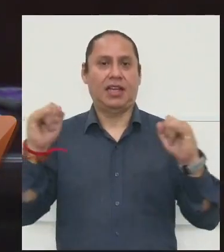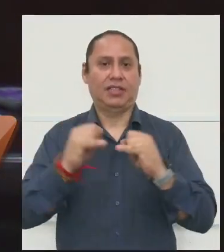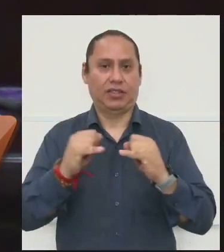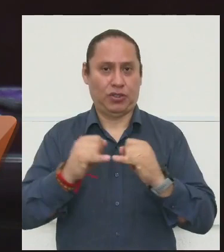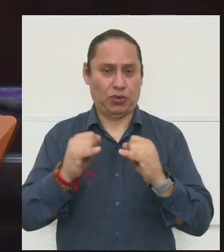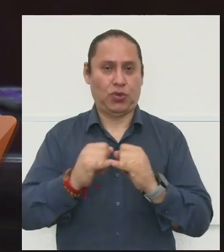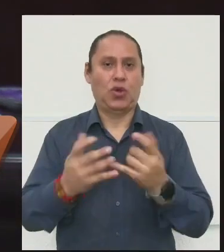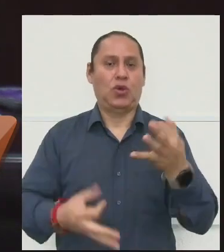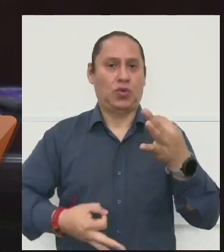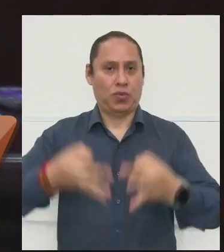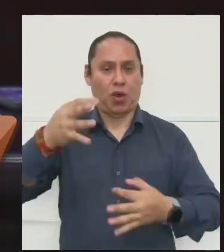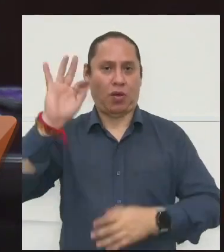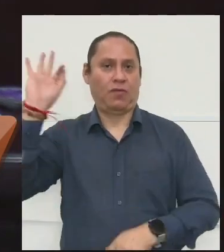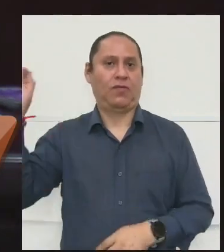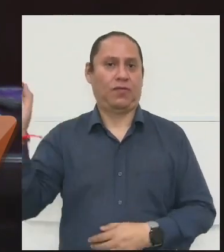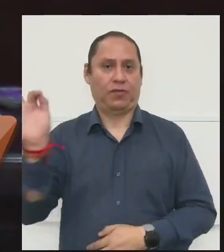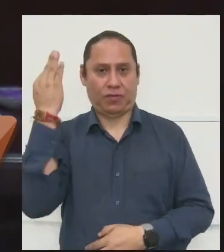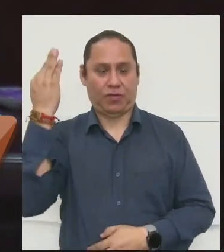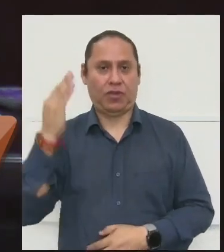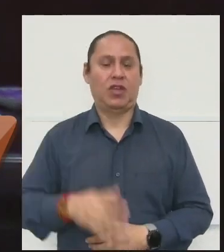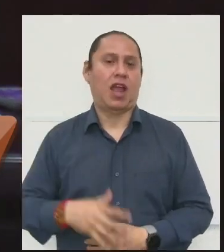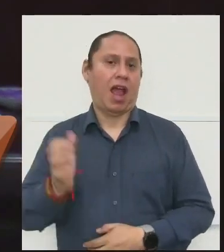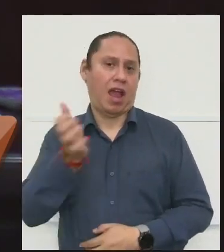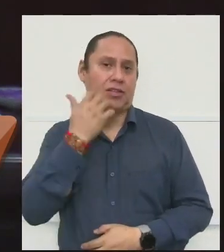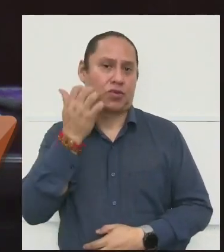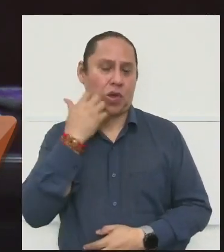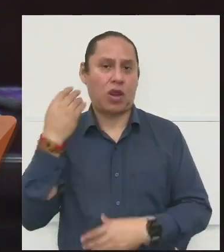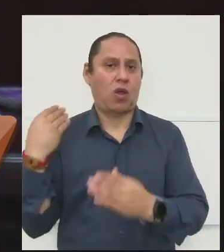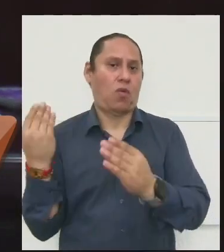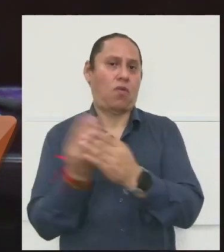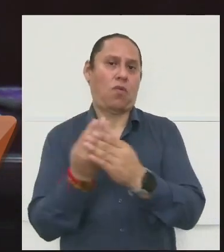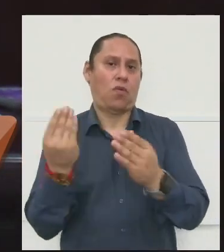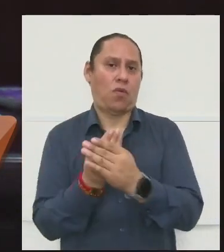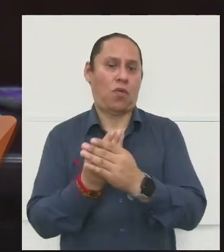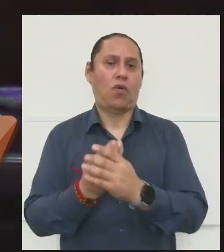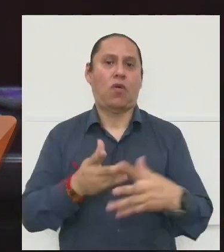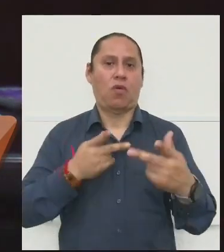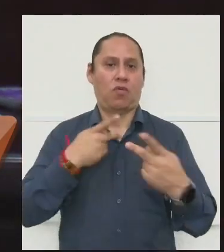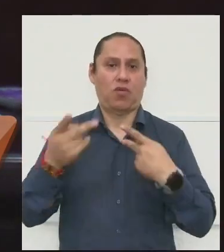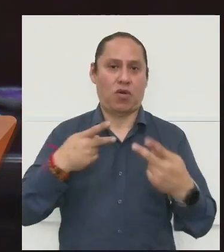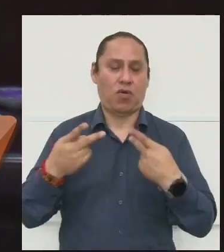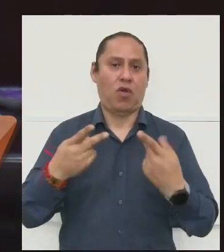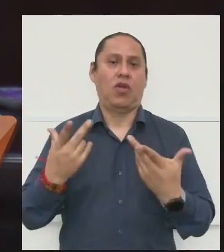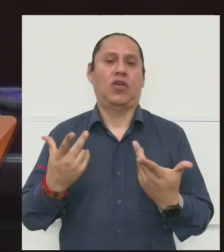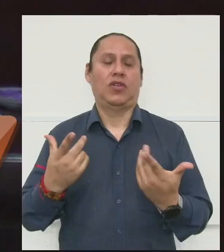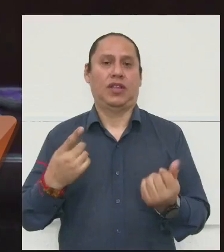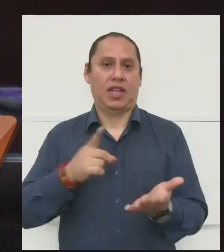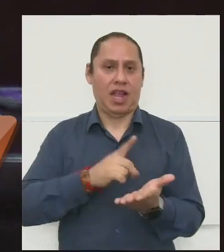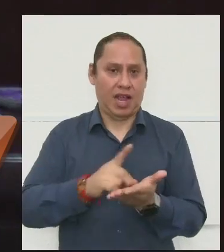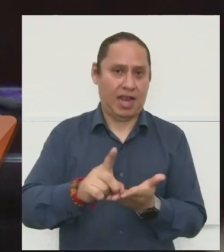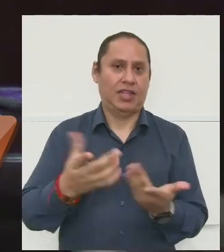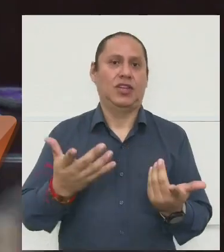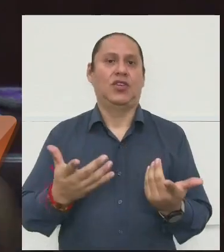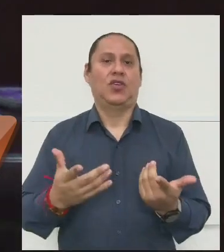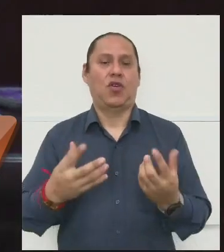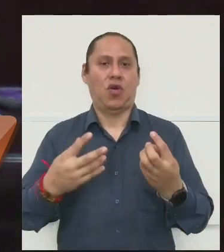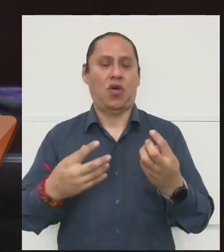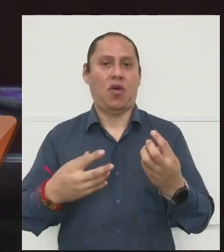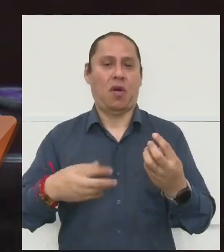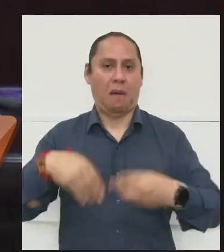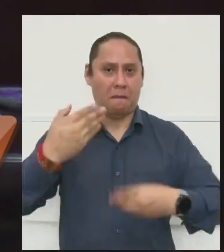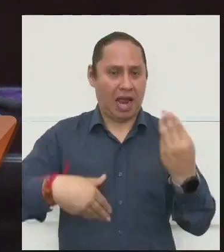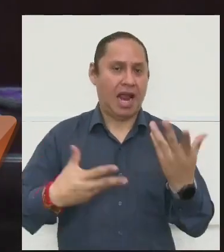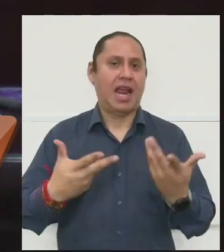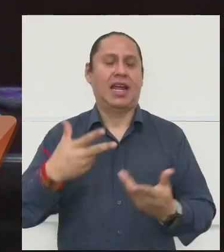judicatura Federal escuela judicial curso sobre casos prácticos de derecho mercantil civil y familiar agosto